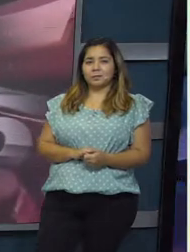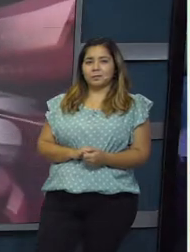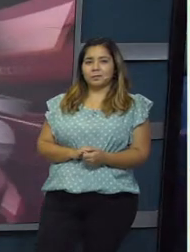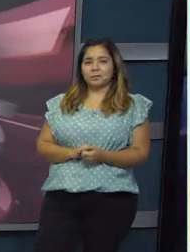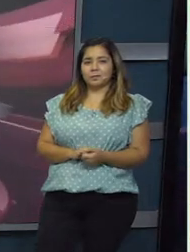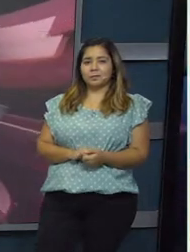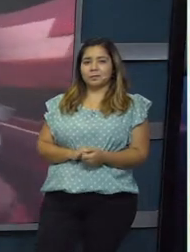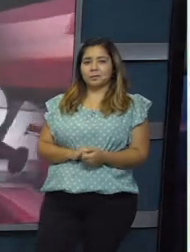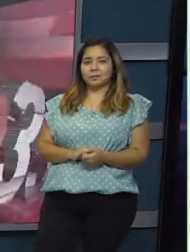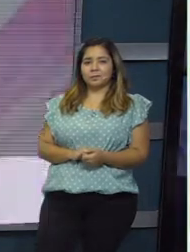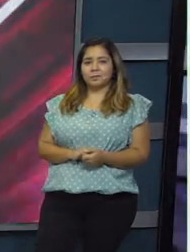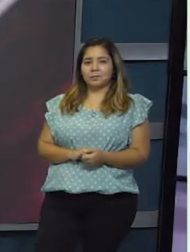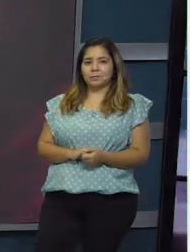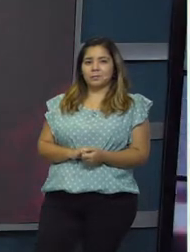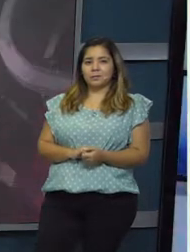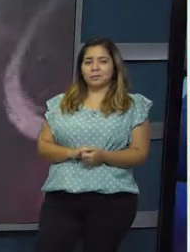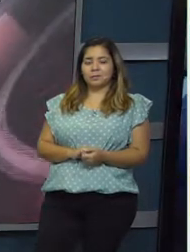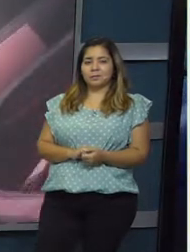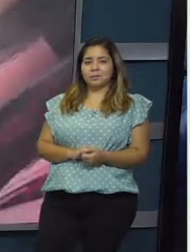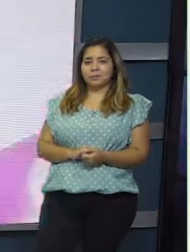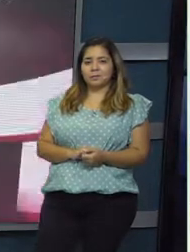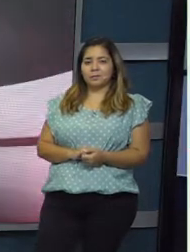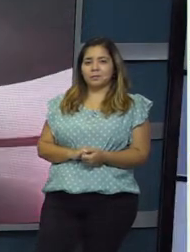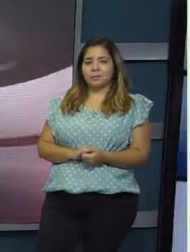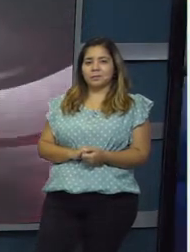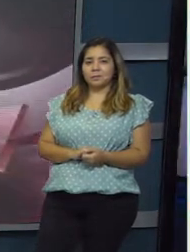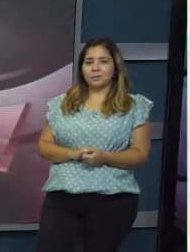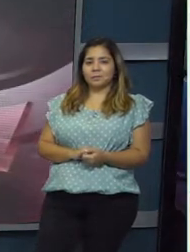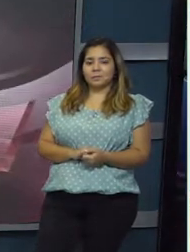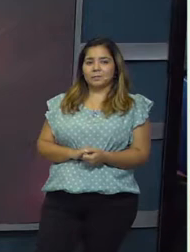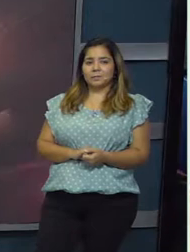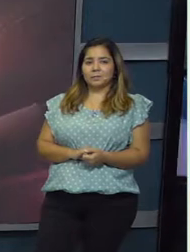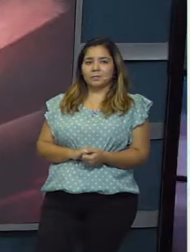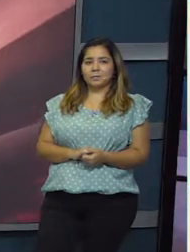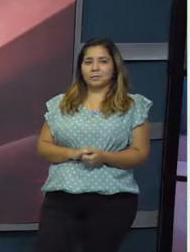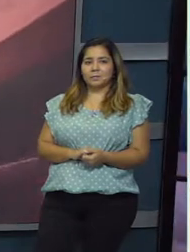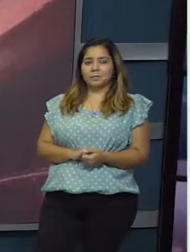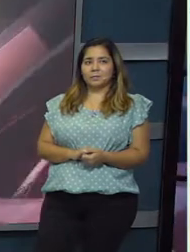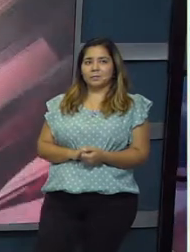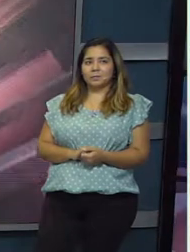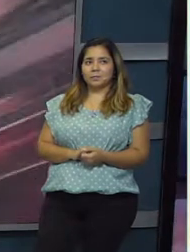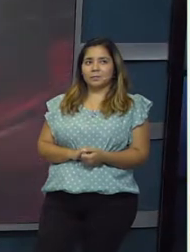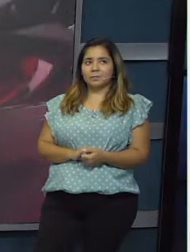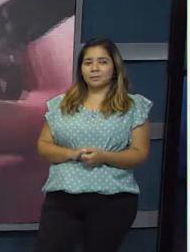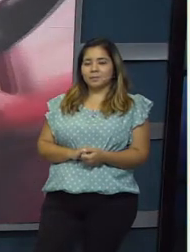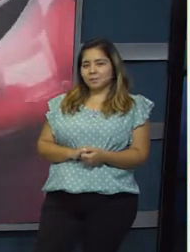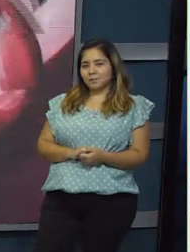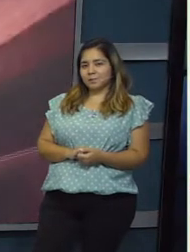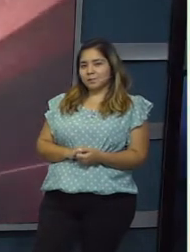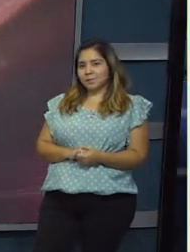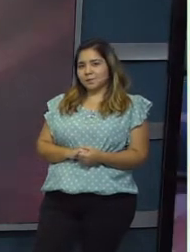pero nada más que eso, hemos tenido la colaboración permanente de la policía con